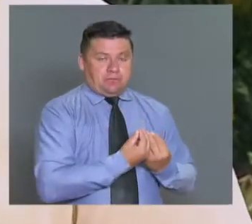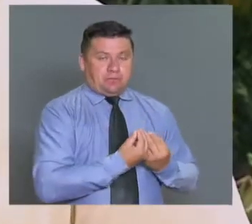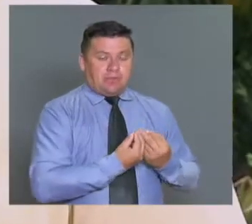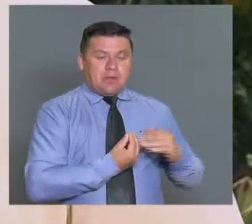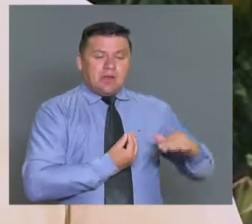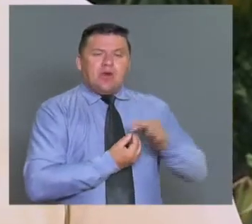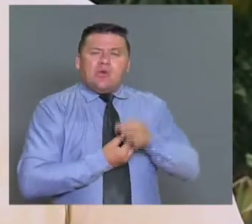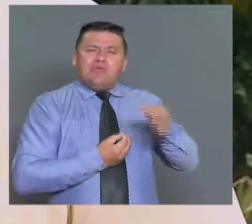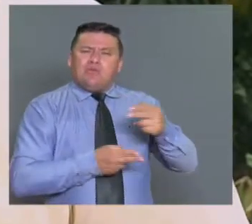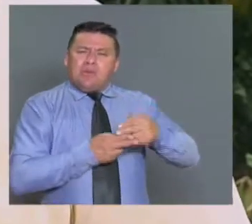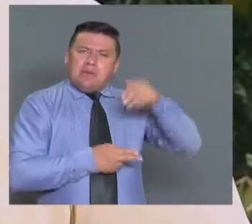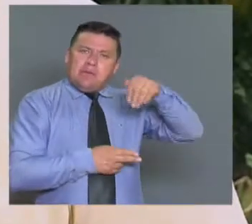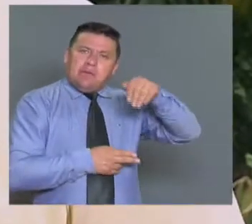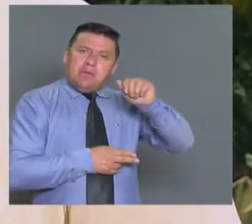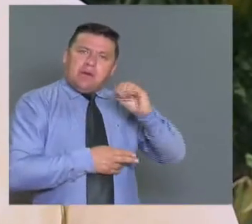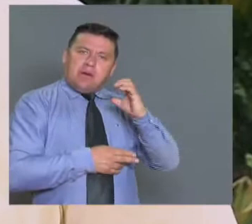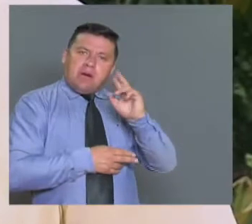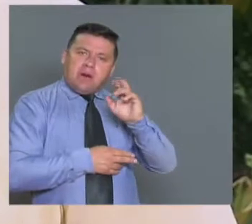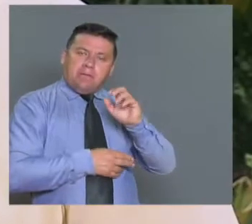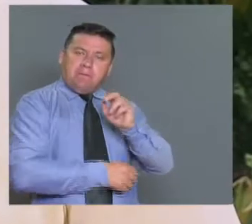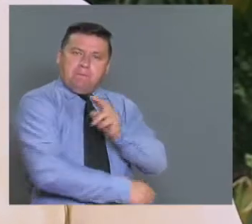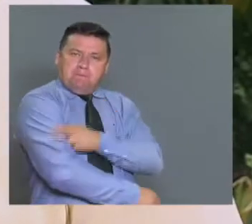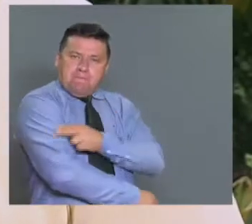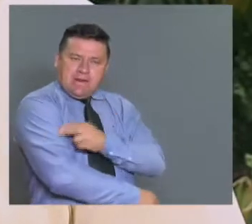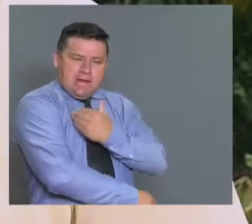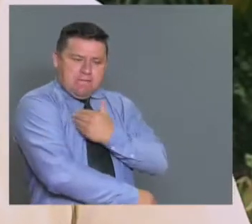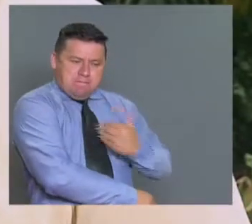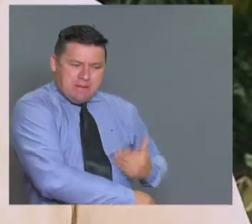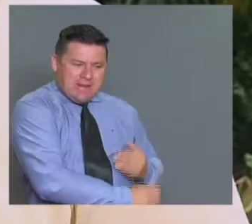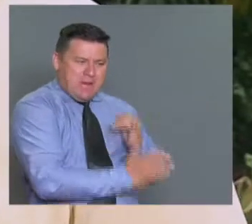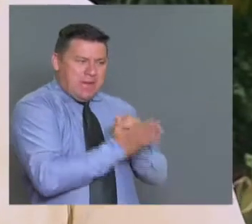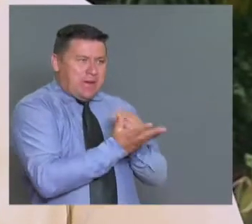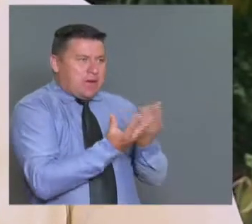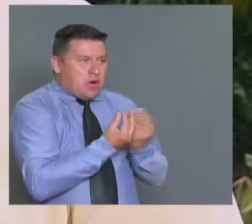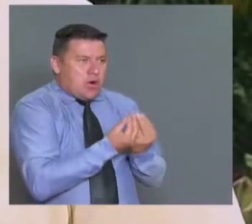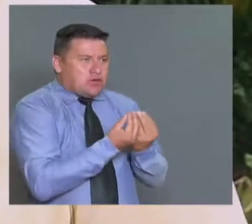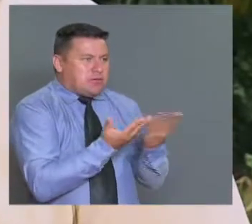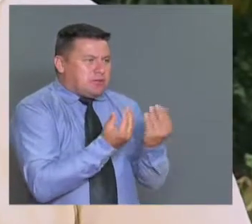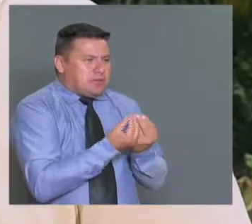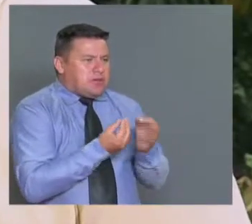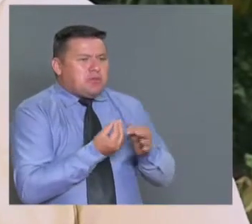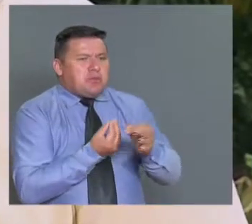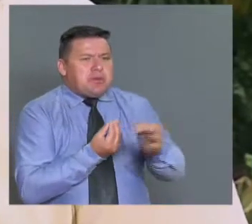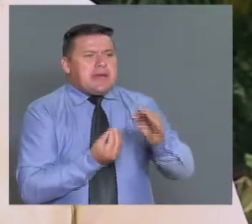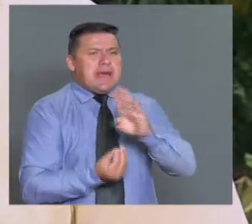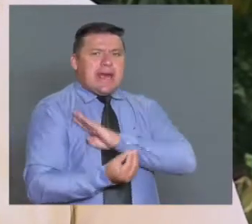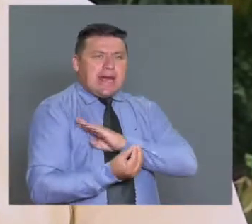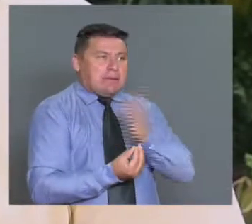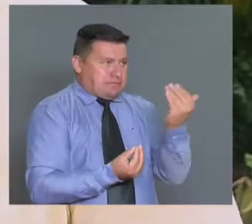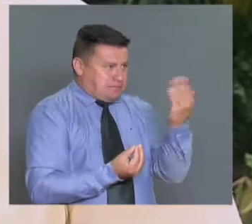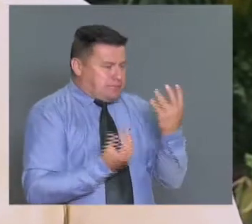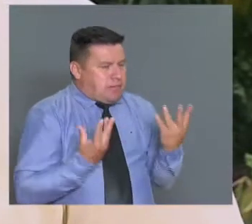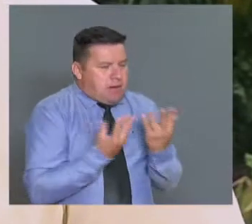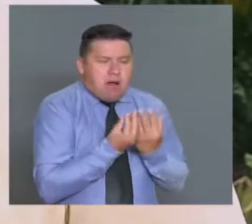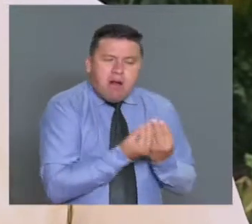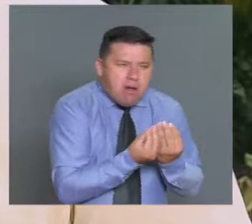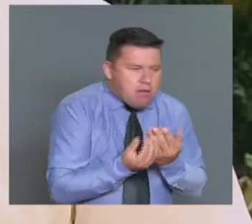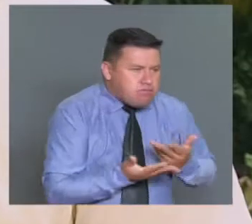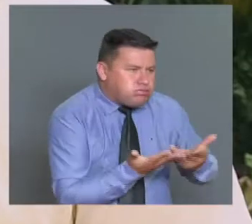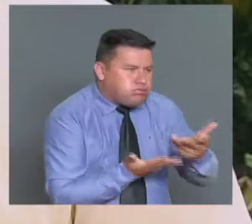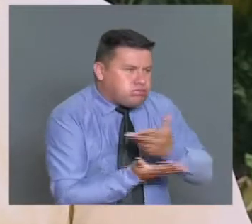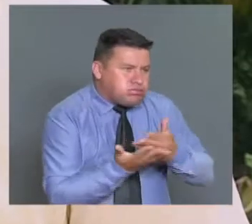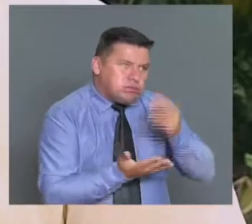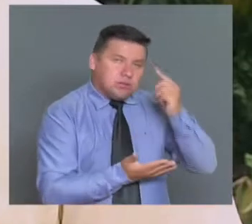Macarena, pues donde se convocaron a todos los personeros, presidentes de consejos municipales y alcaldes del departamento. Y pues